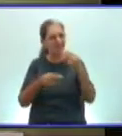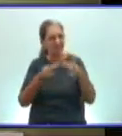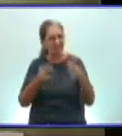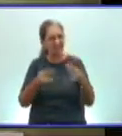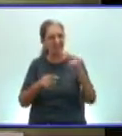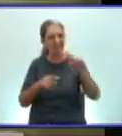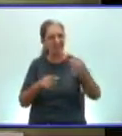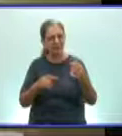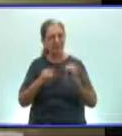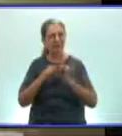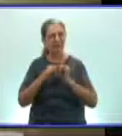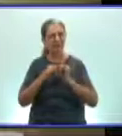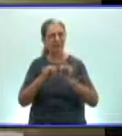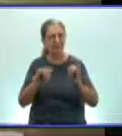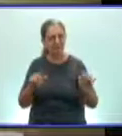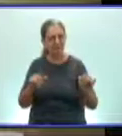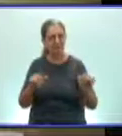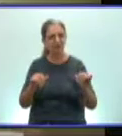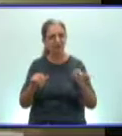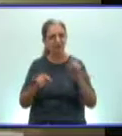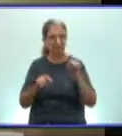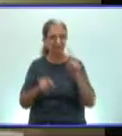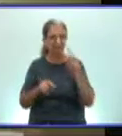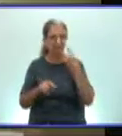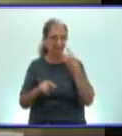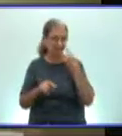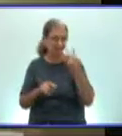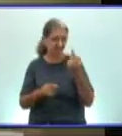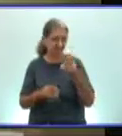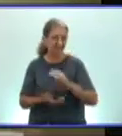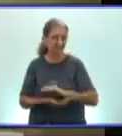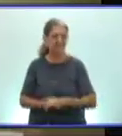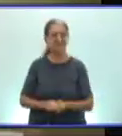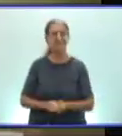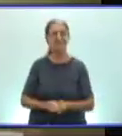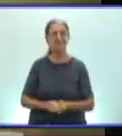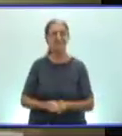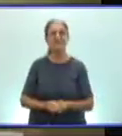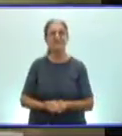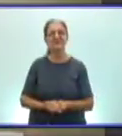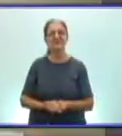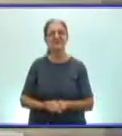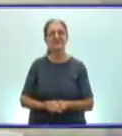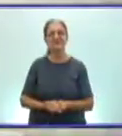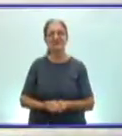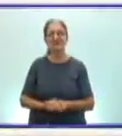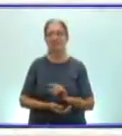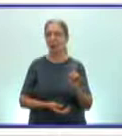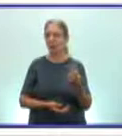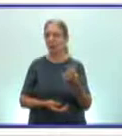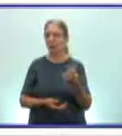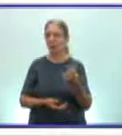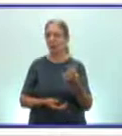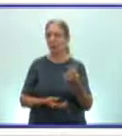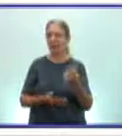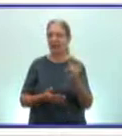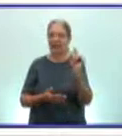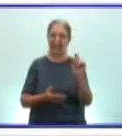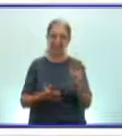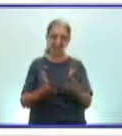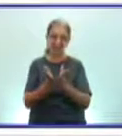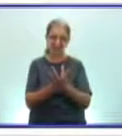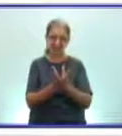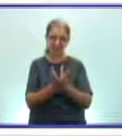una información de ello. Vamos a verla. Un estudiante de octavo grado averiguó